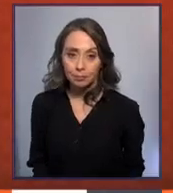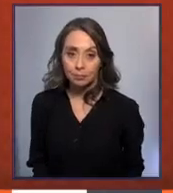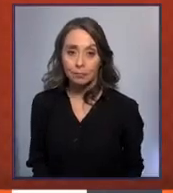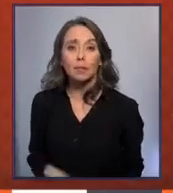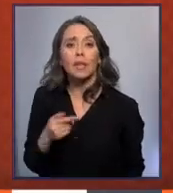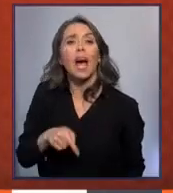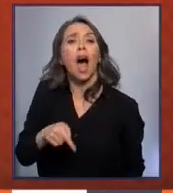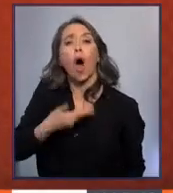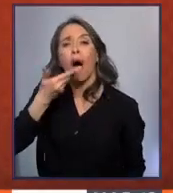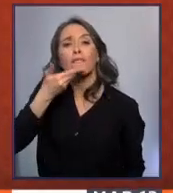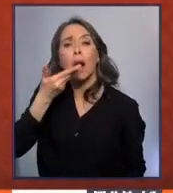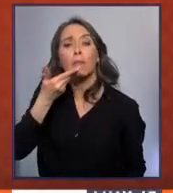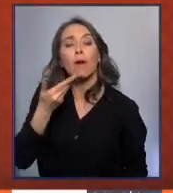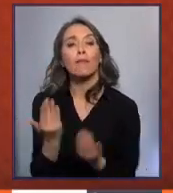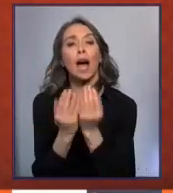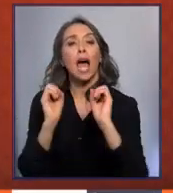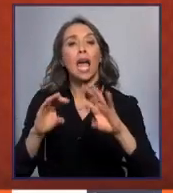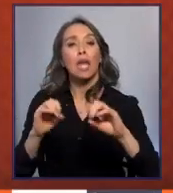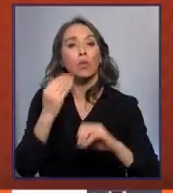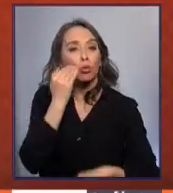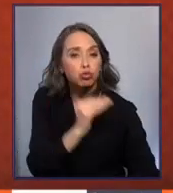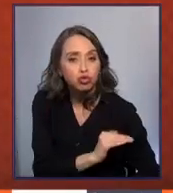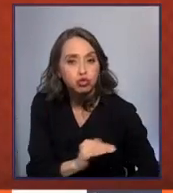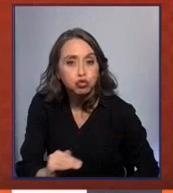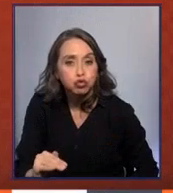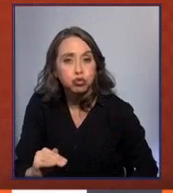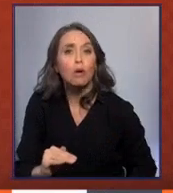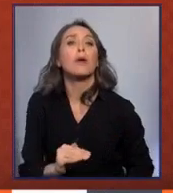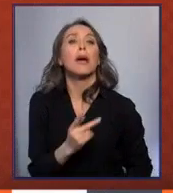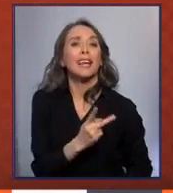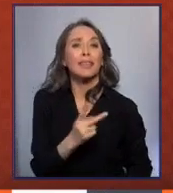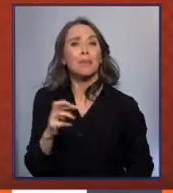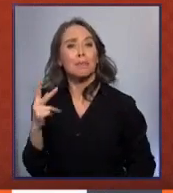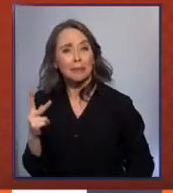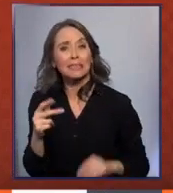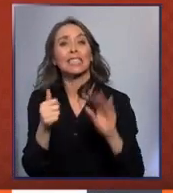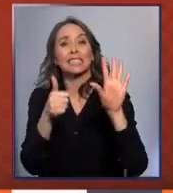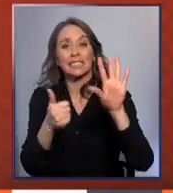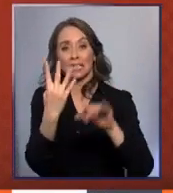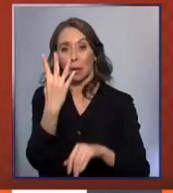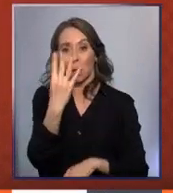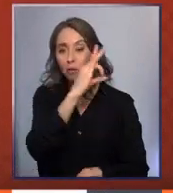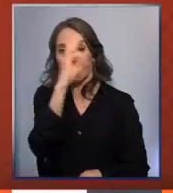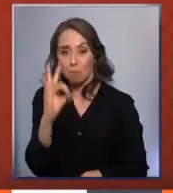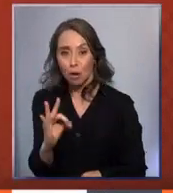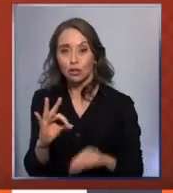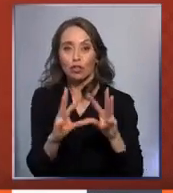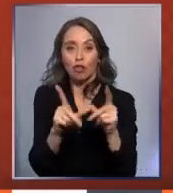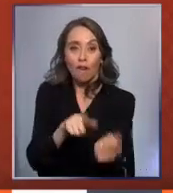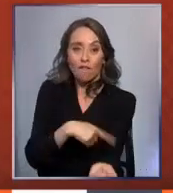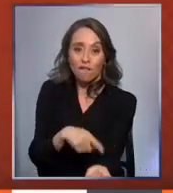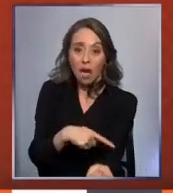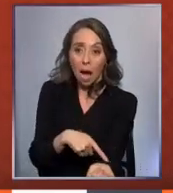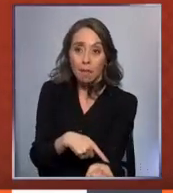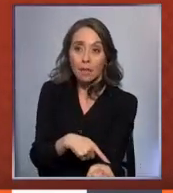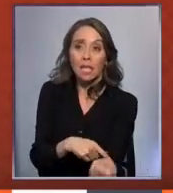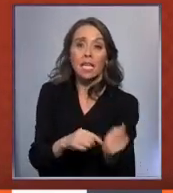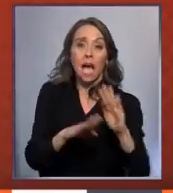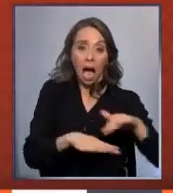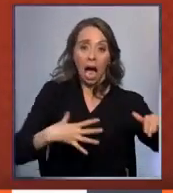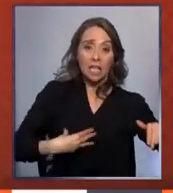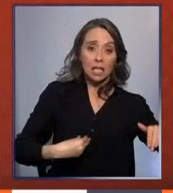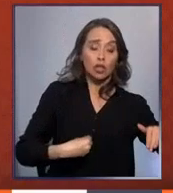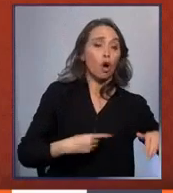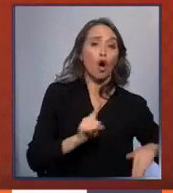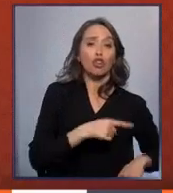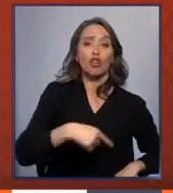Hablemos ahora de la educación parvularia. ¿Sabía usted que el 64% de las familias no envía a sus hijos al